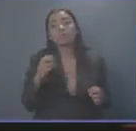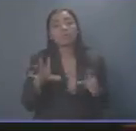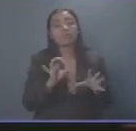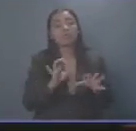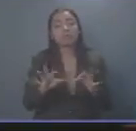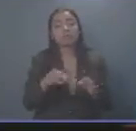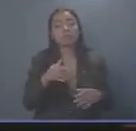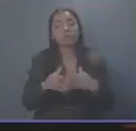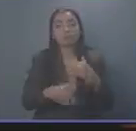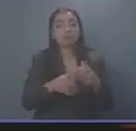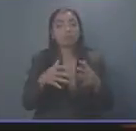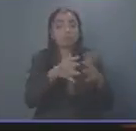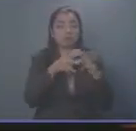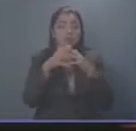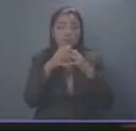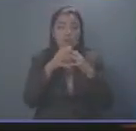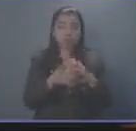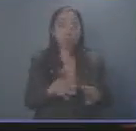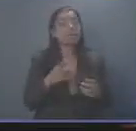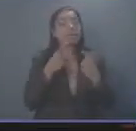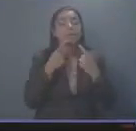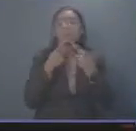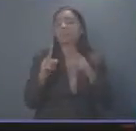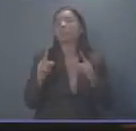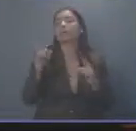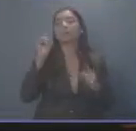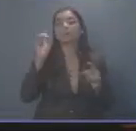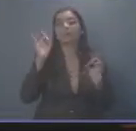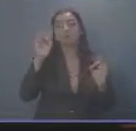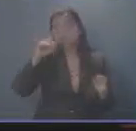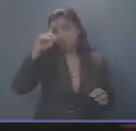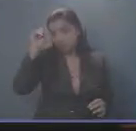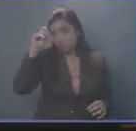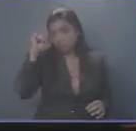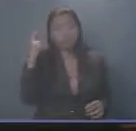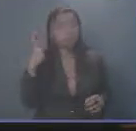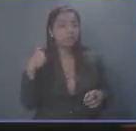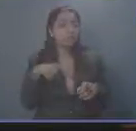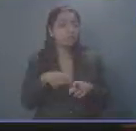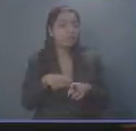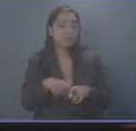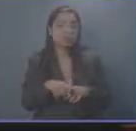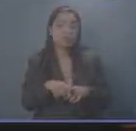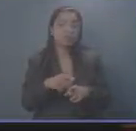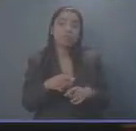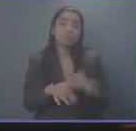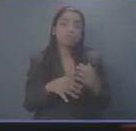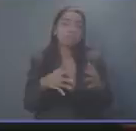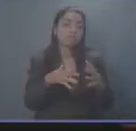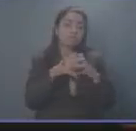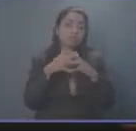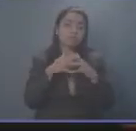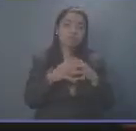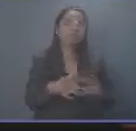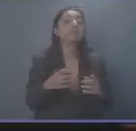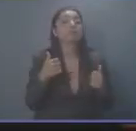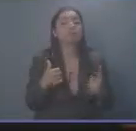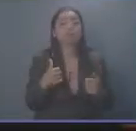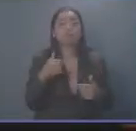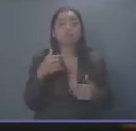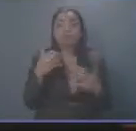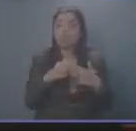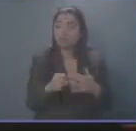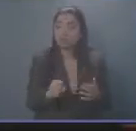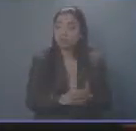centro en los Estados Unidos. Enhorabuena por el trabajo de nuestros compatriotas organizados en Estados Unidos. Enhorabuena por esta